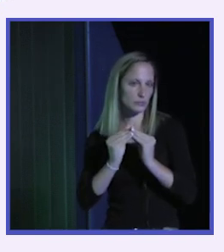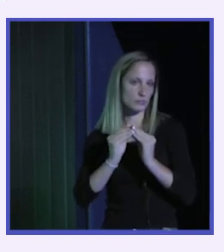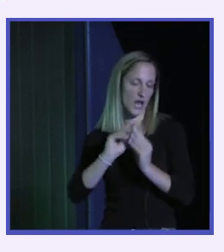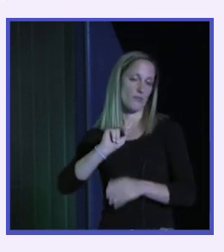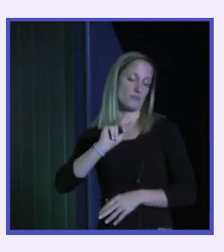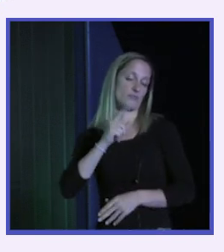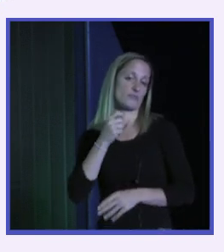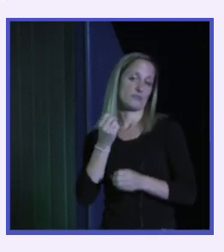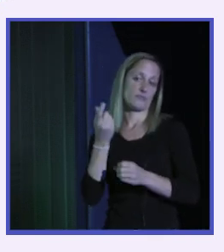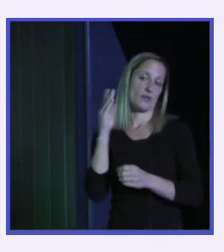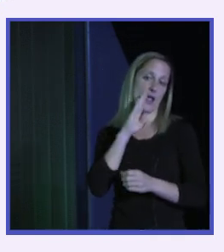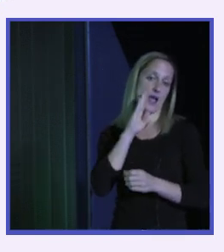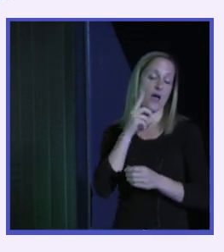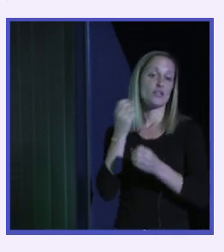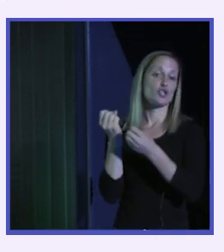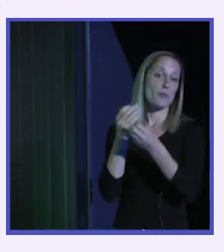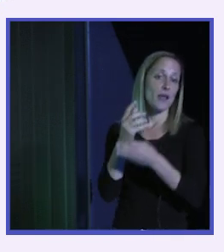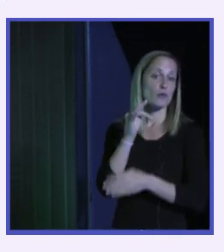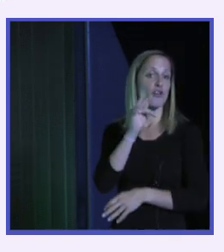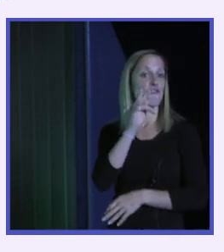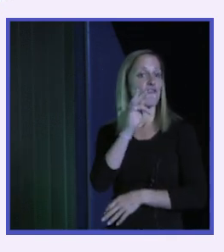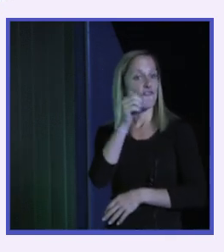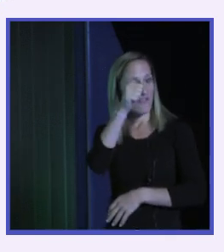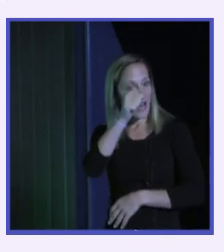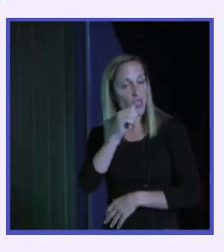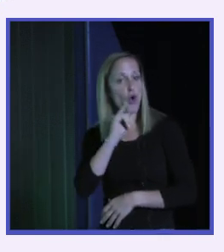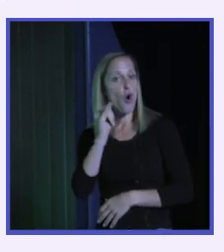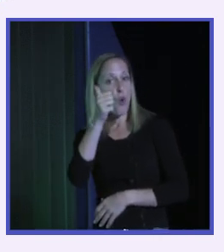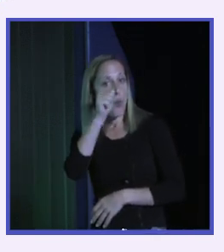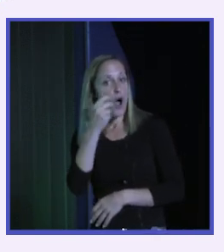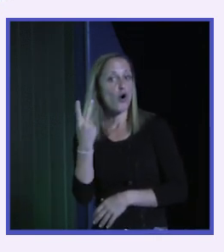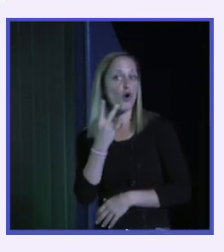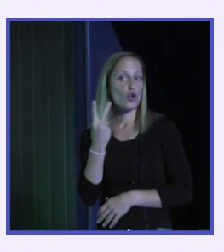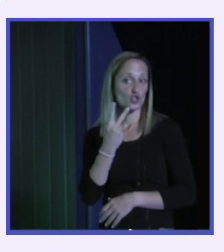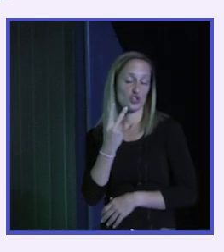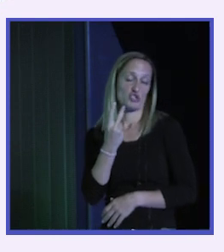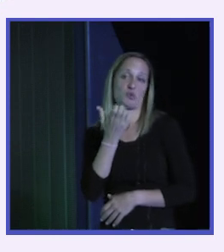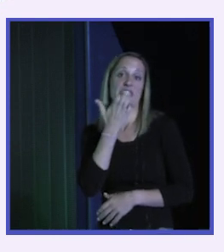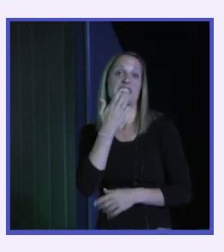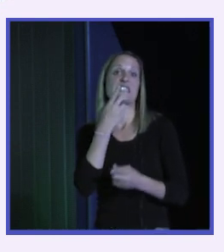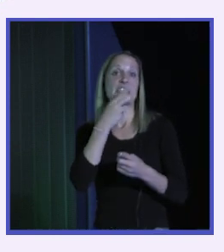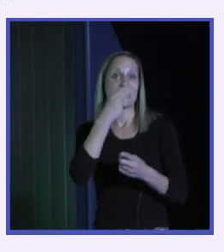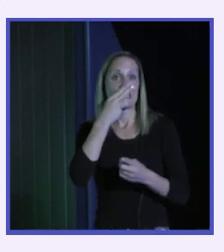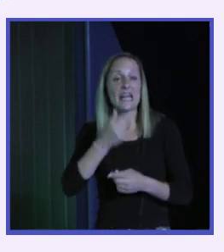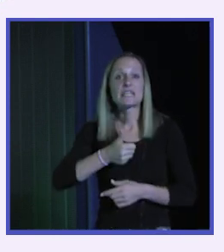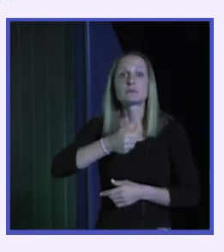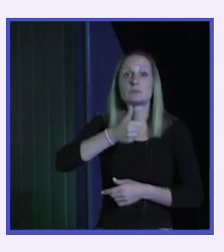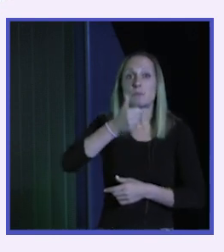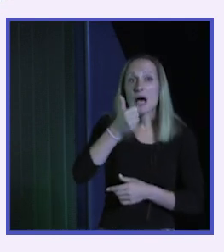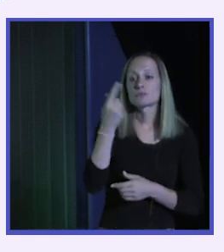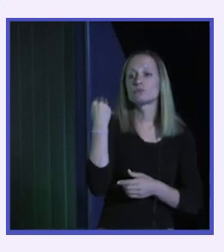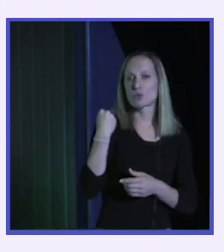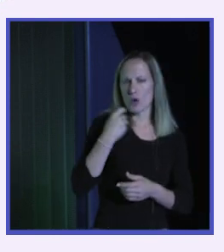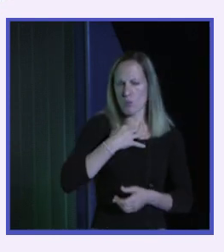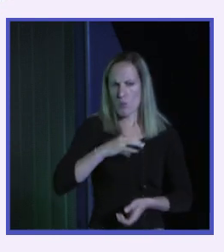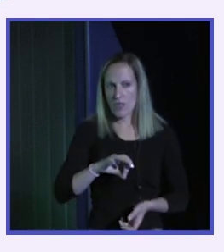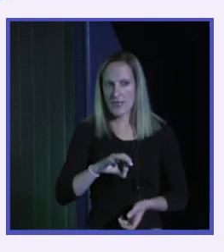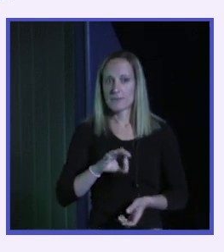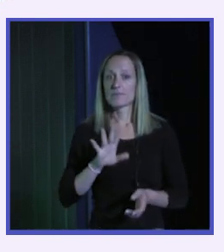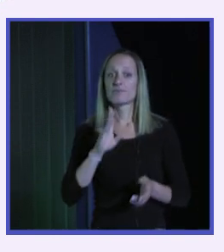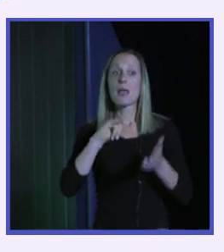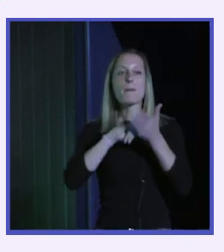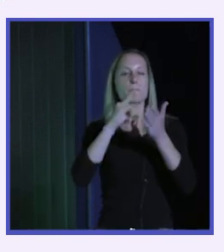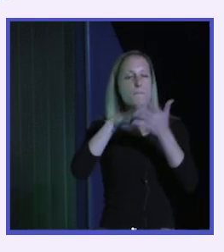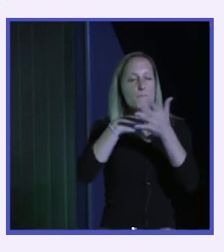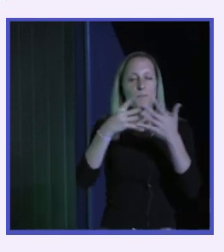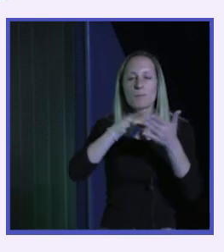comentaban Fernando y Juanjo, así que si conocéis conocer un poquito más de cómo se hacen, podéis preguntarle. Entonces, el plugin. Bueno, en este caso, ¿qué es